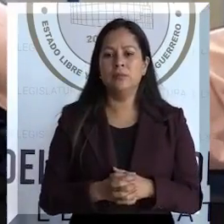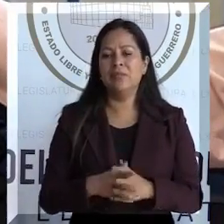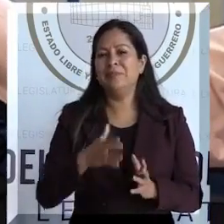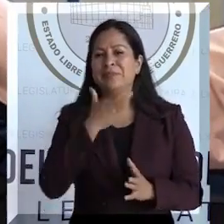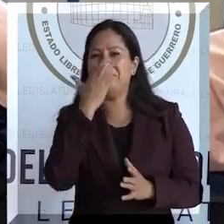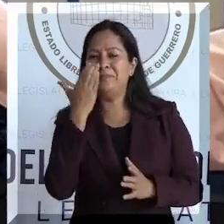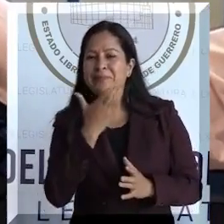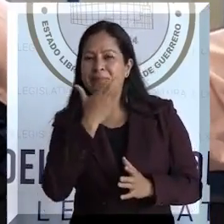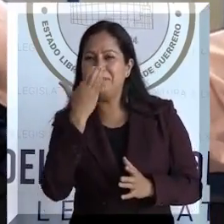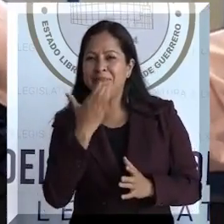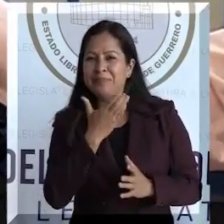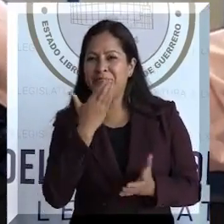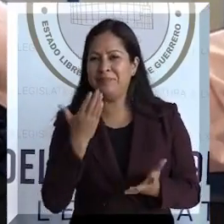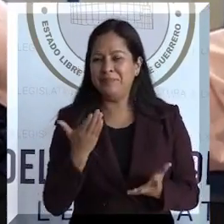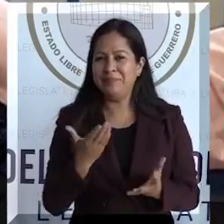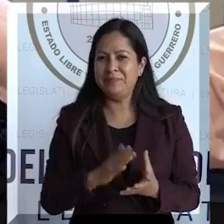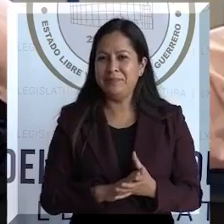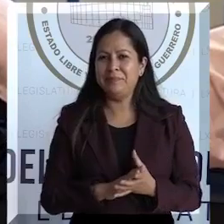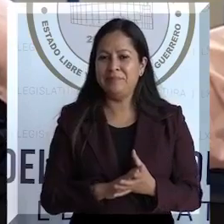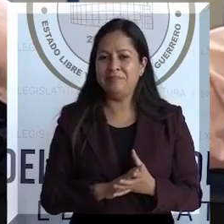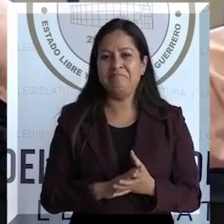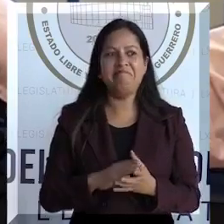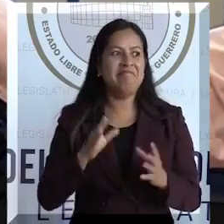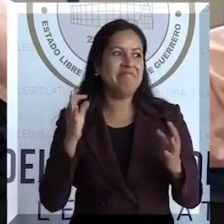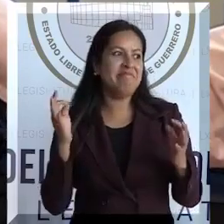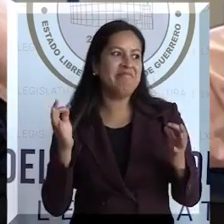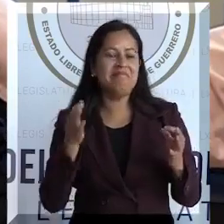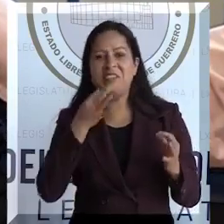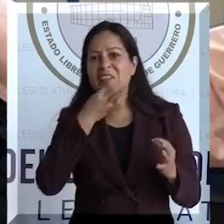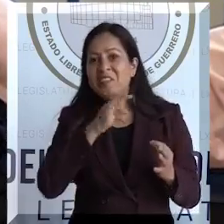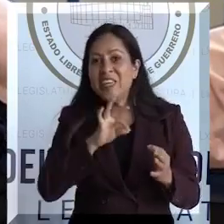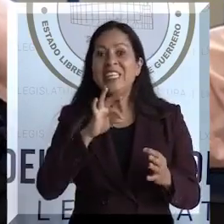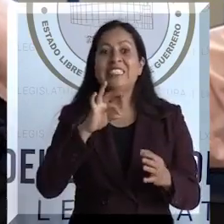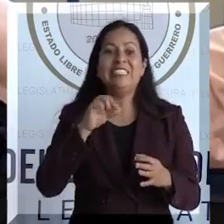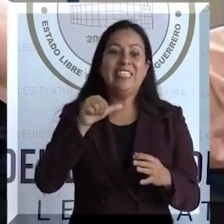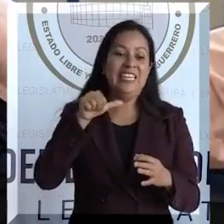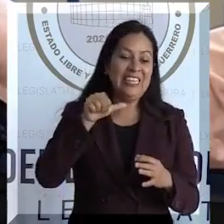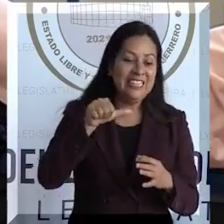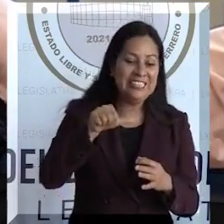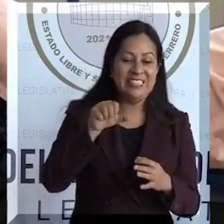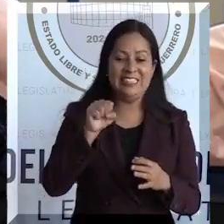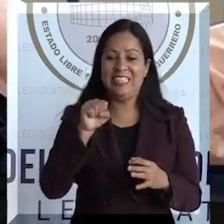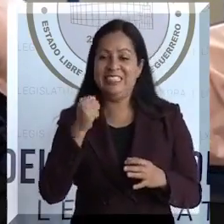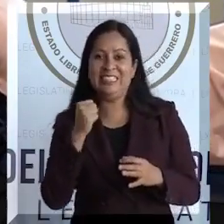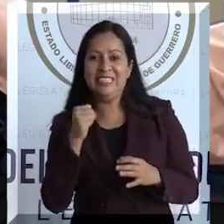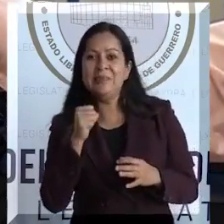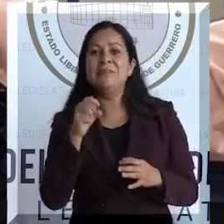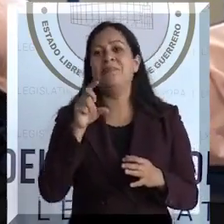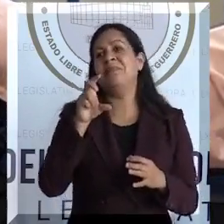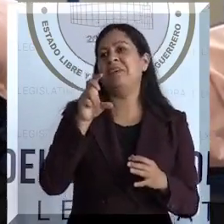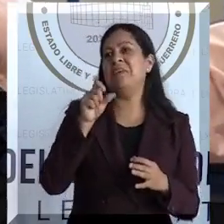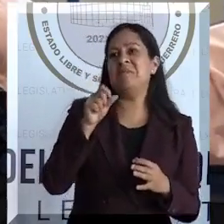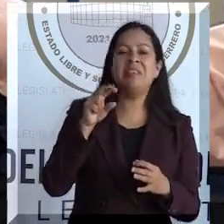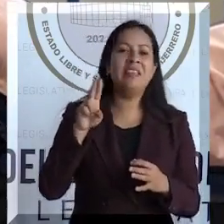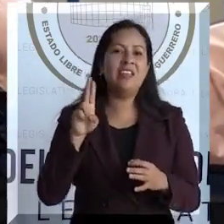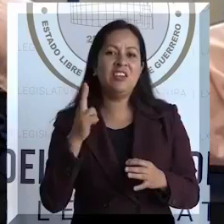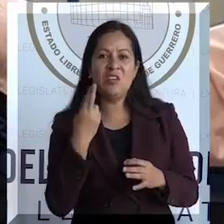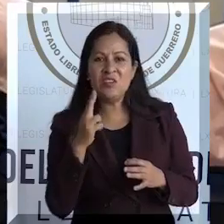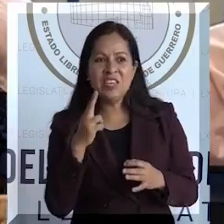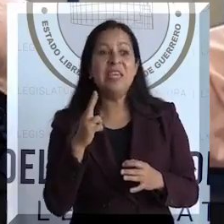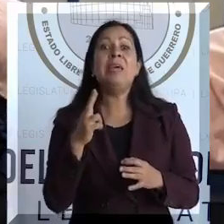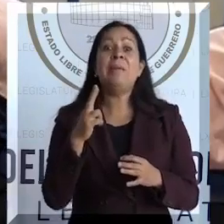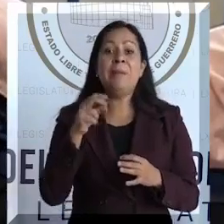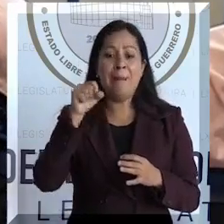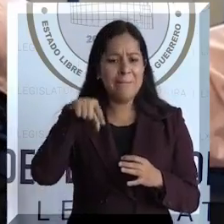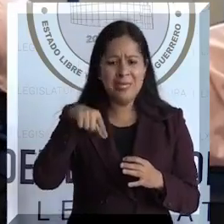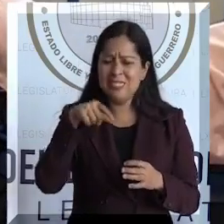las tradicionales eventos, por ejemplo, del 16 de septiembre, el 20 de noviembre, la elección